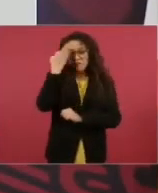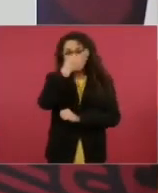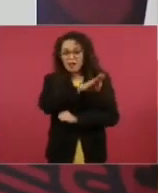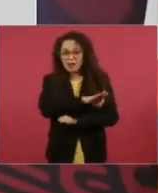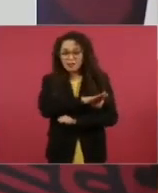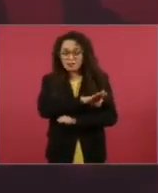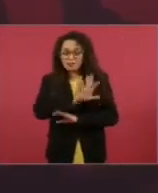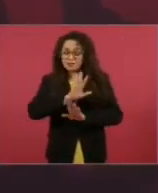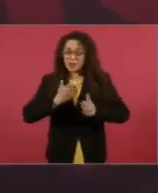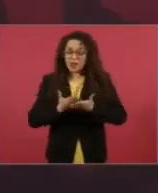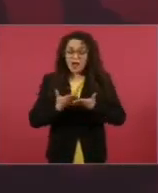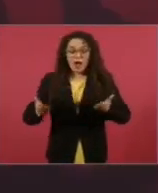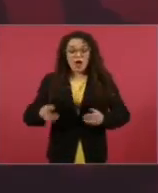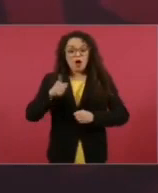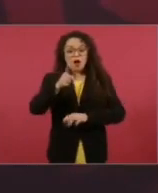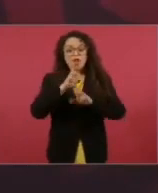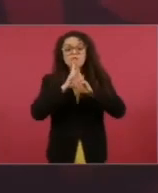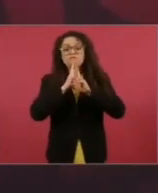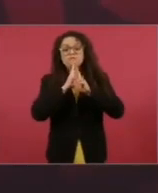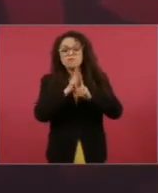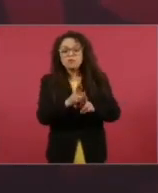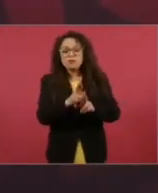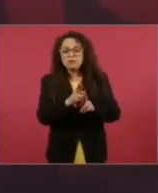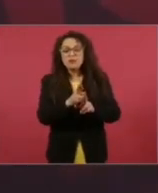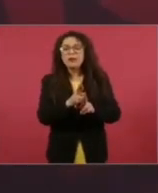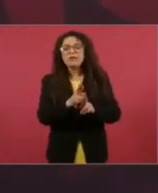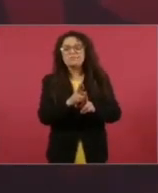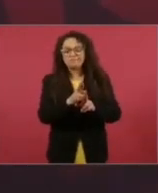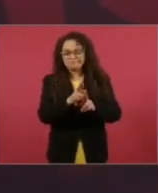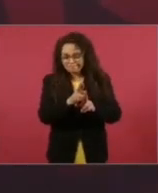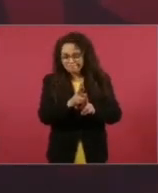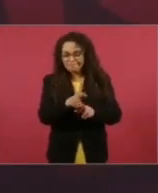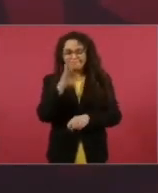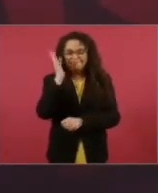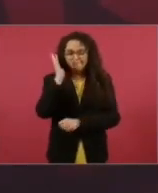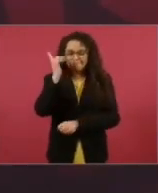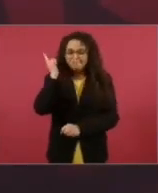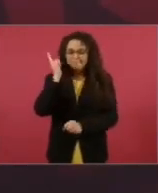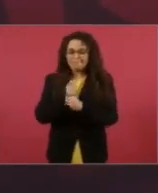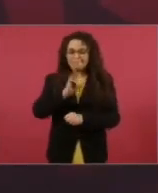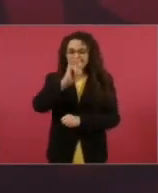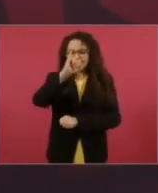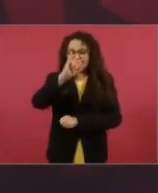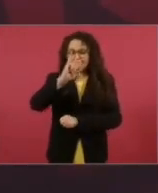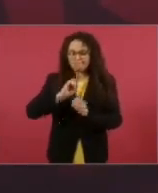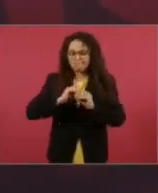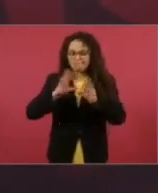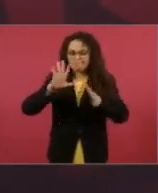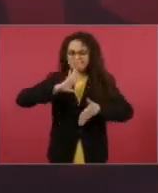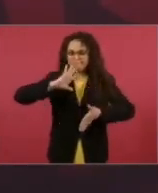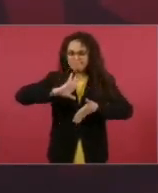hoy en conferencia mañanera, pues le vuelve a responder a ProPublica.